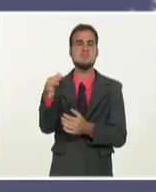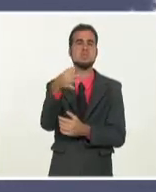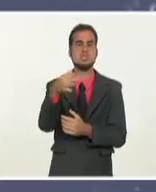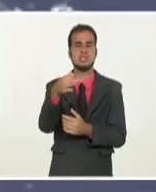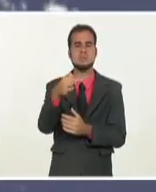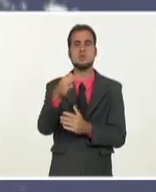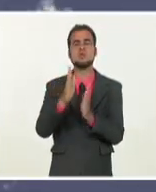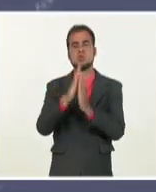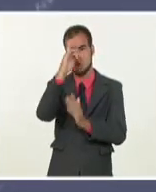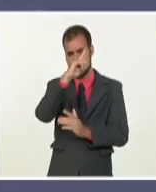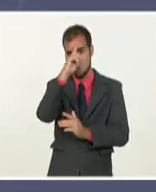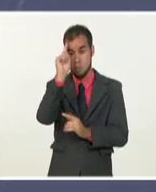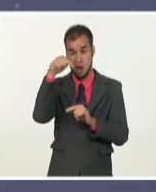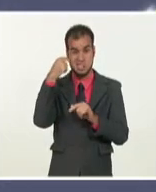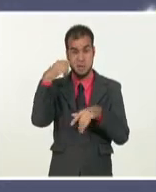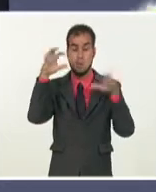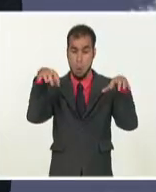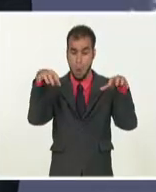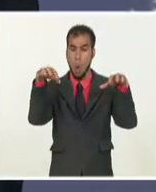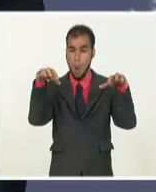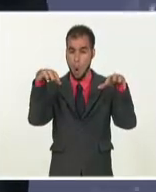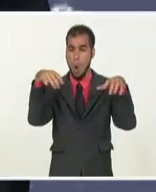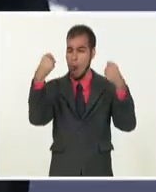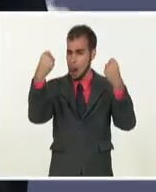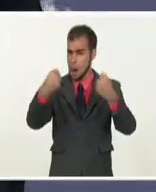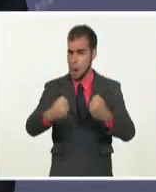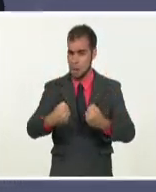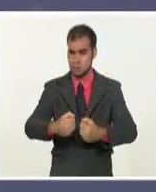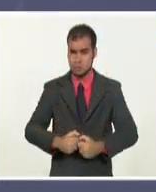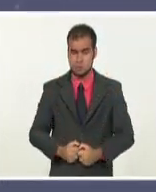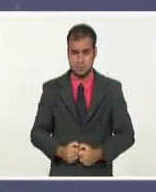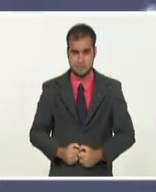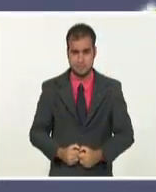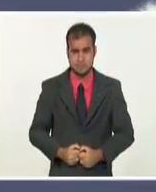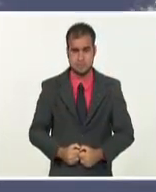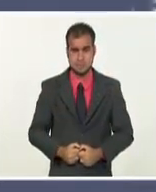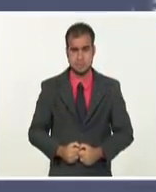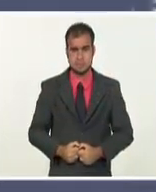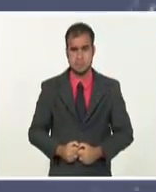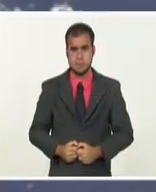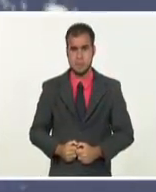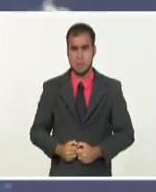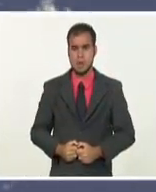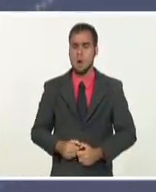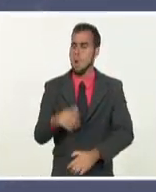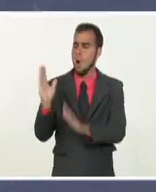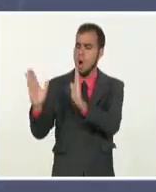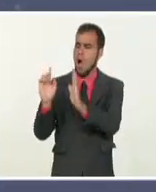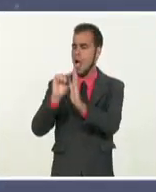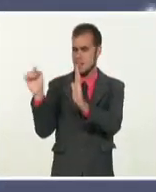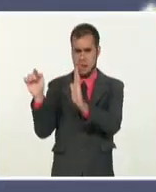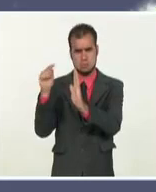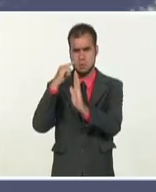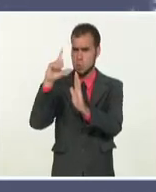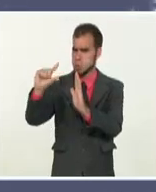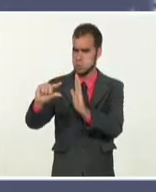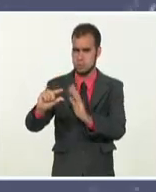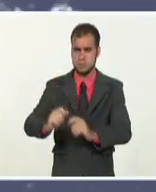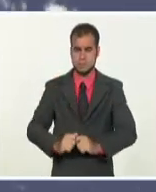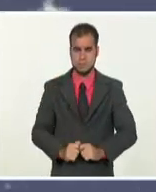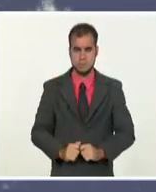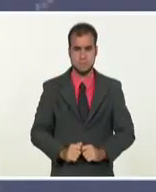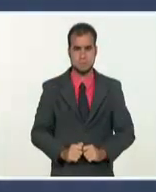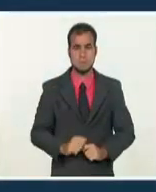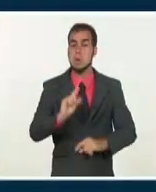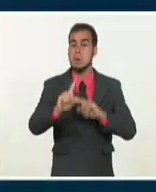ha llovido de manera local fuerte hacia zonas del interior, del centro y de la parte oriental del país, y ocurre en menor medida también en la zona occidental. Para mañana estas condiciones